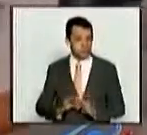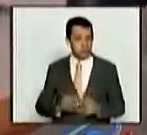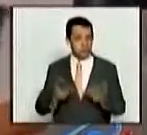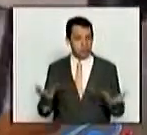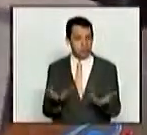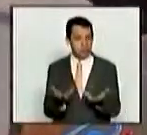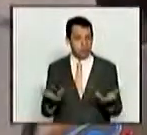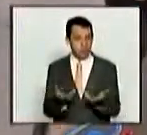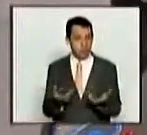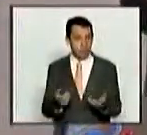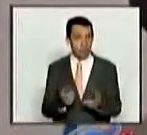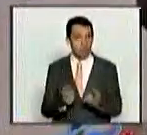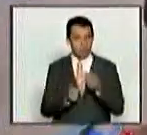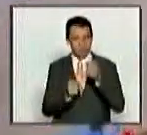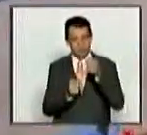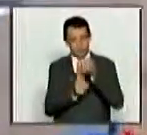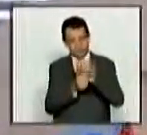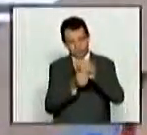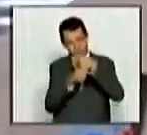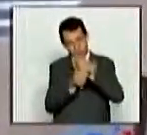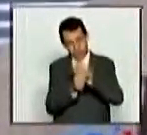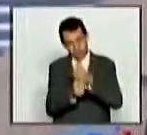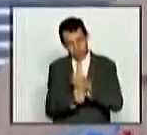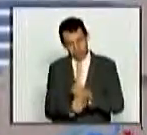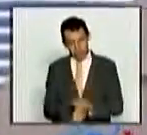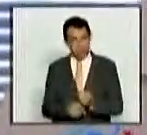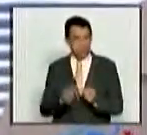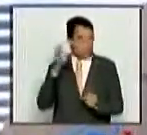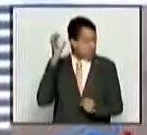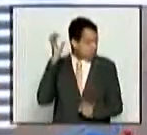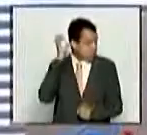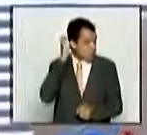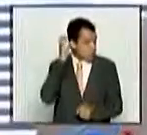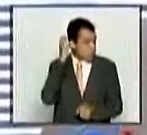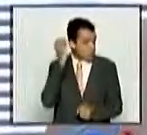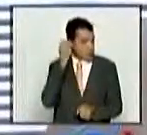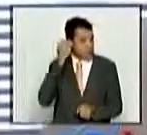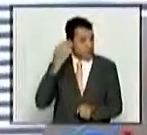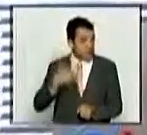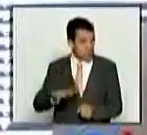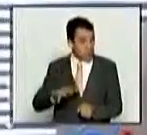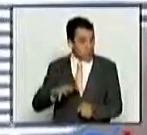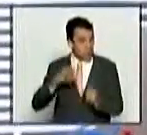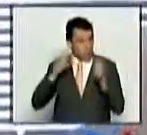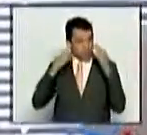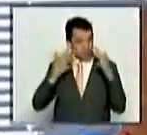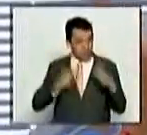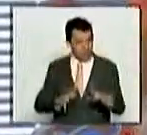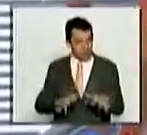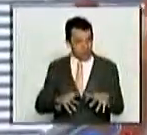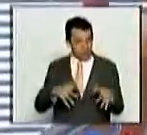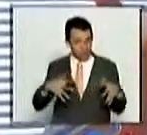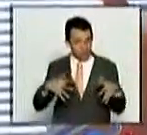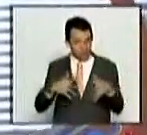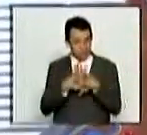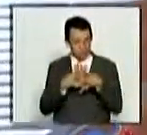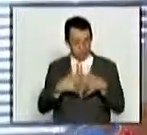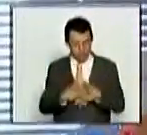la médula espinal sale por la columna con una cantidad de ramas que son los nervios. es como las raíces de un